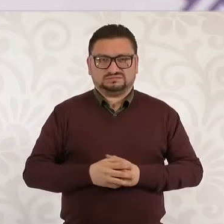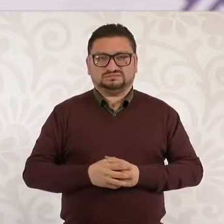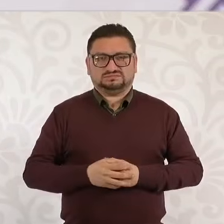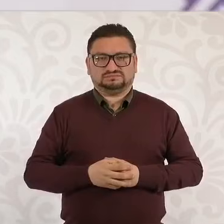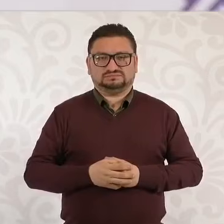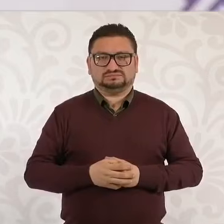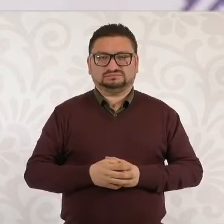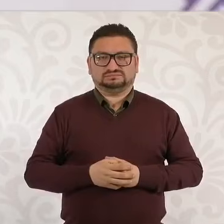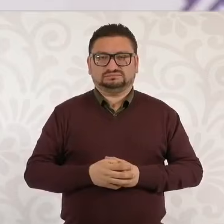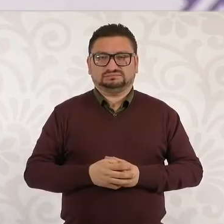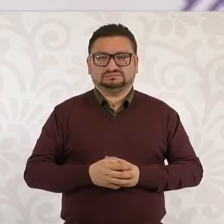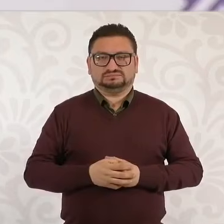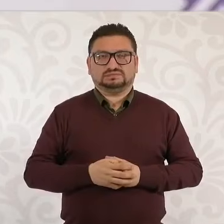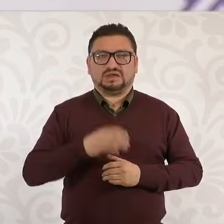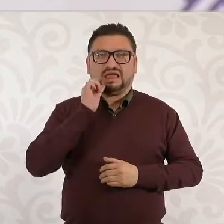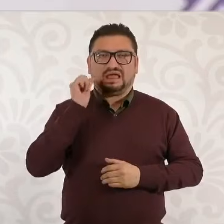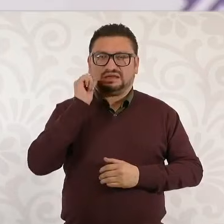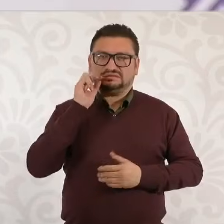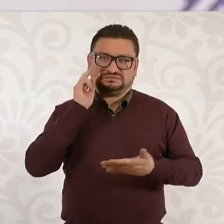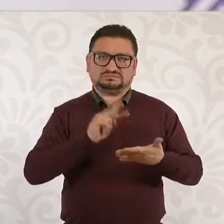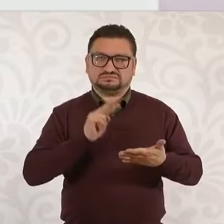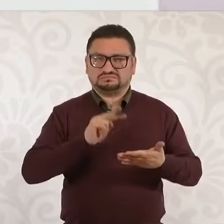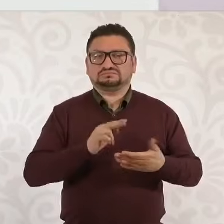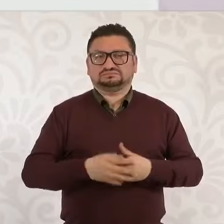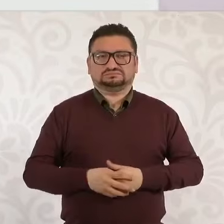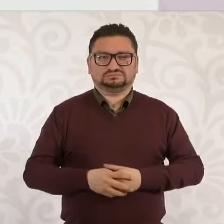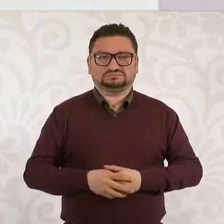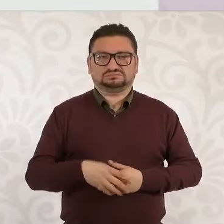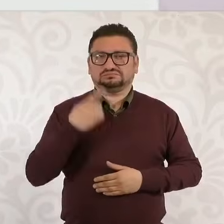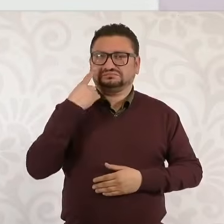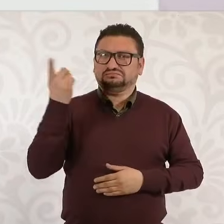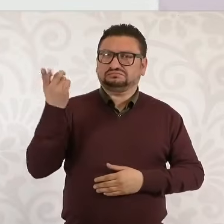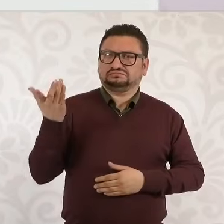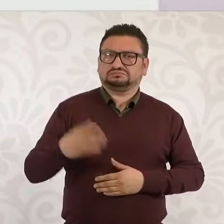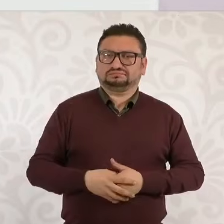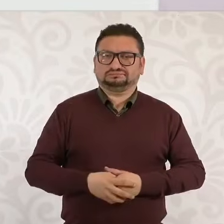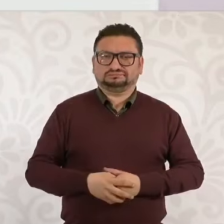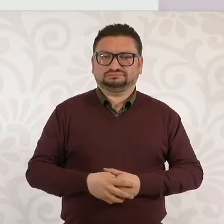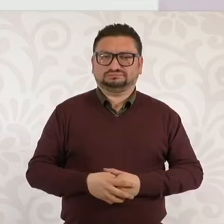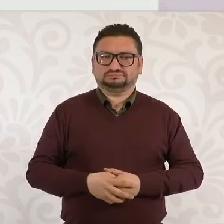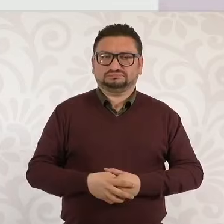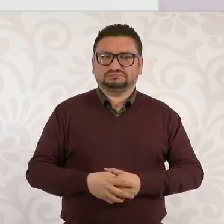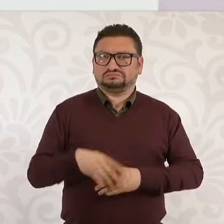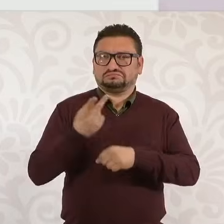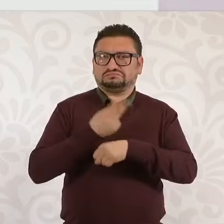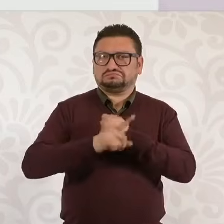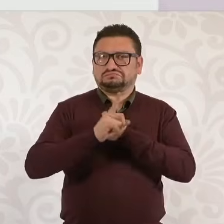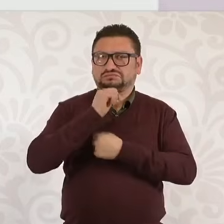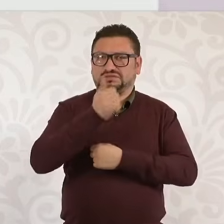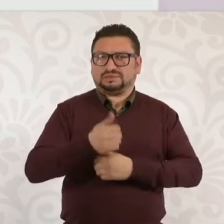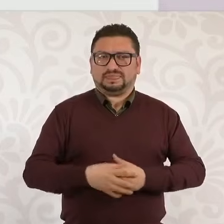monedas, el día de ayer. O sea, no tiene problema. Por